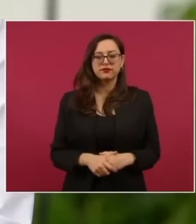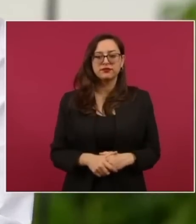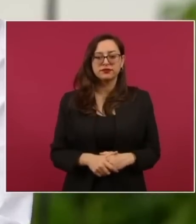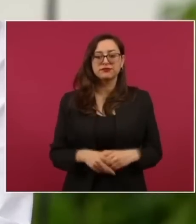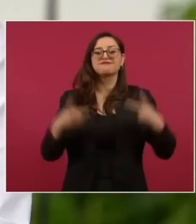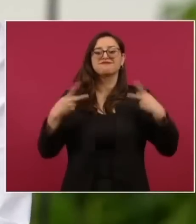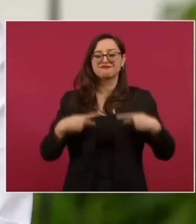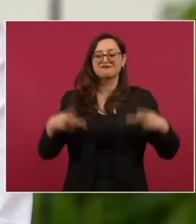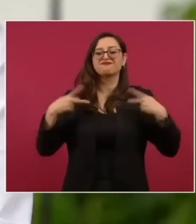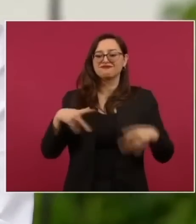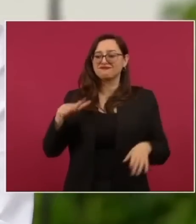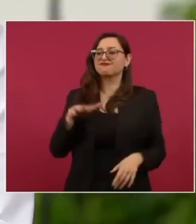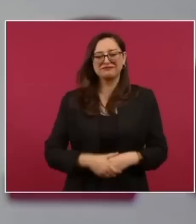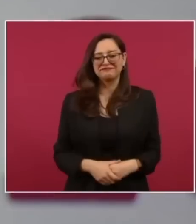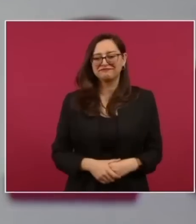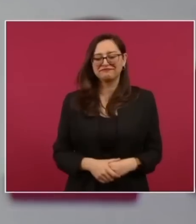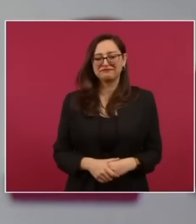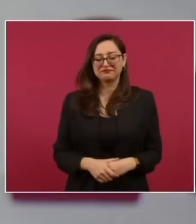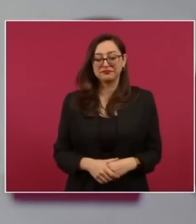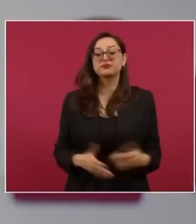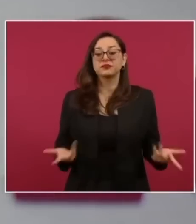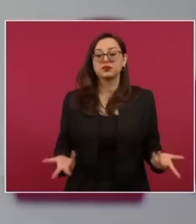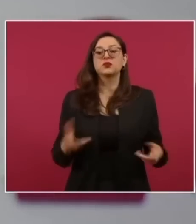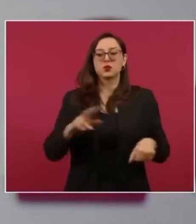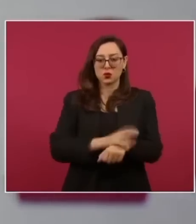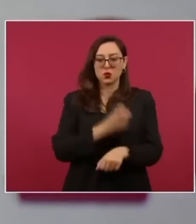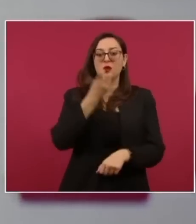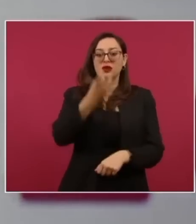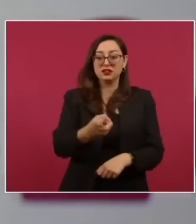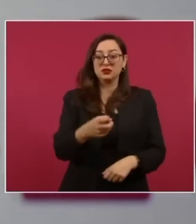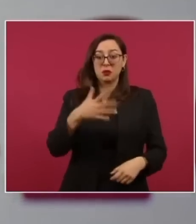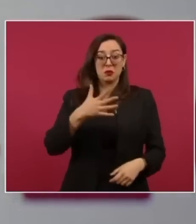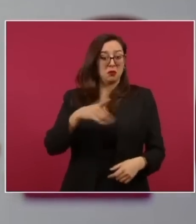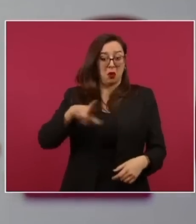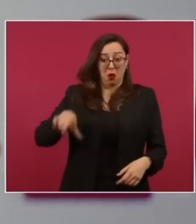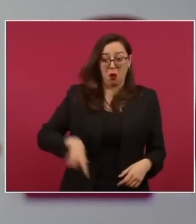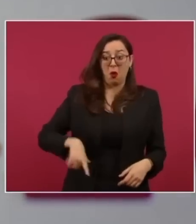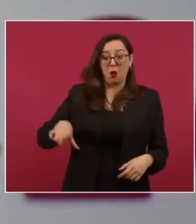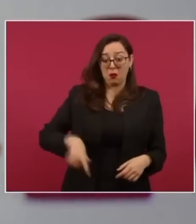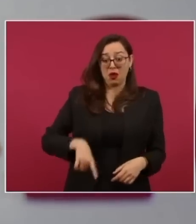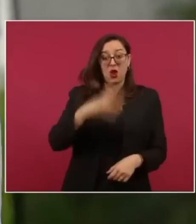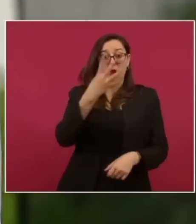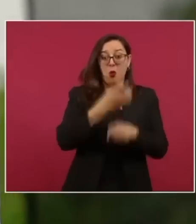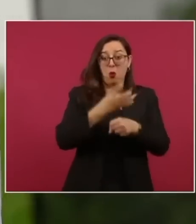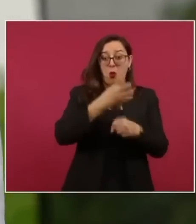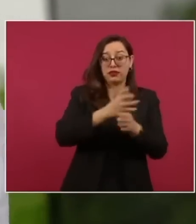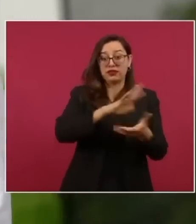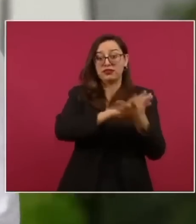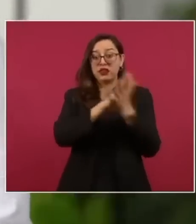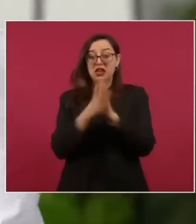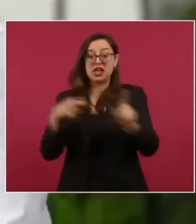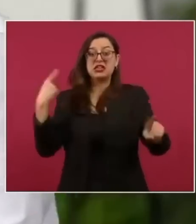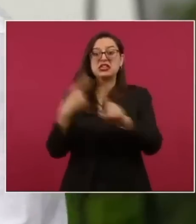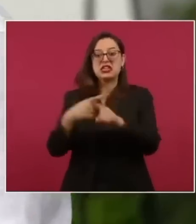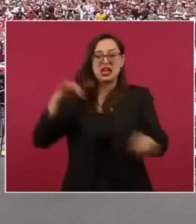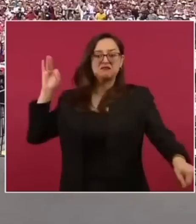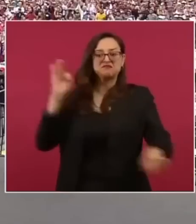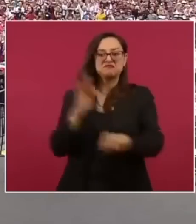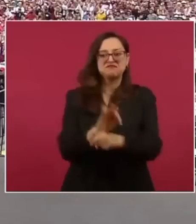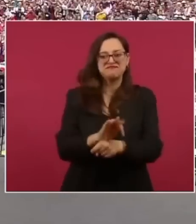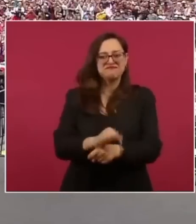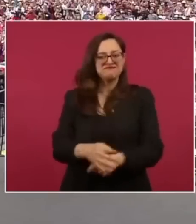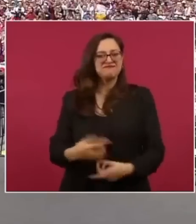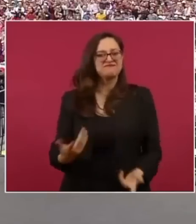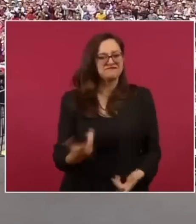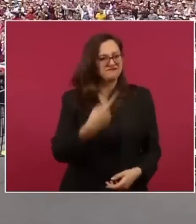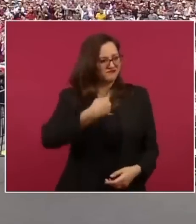El pueblo. ¿Quién respalda la cuarta transformación?